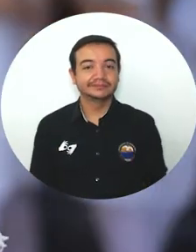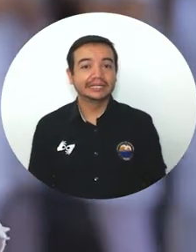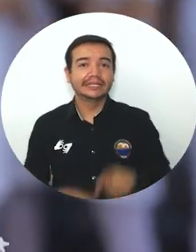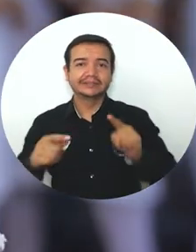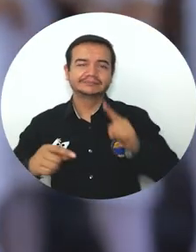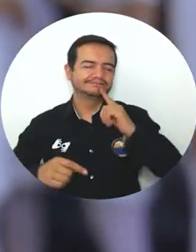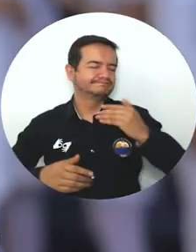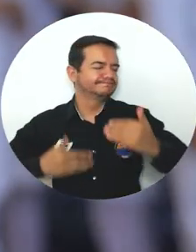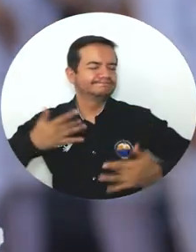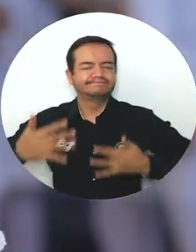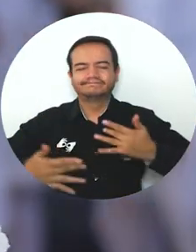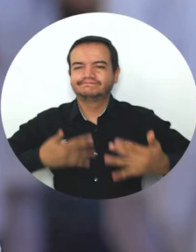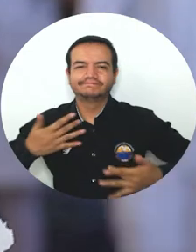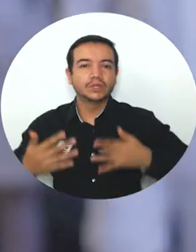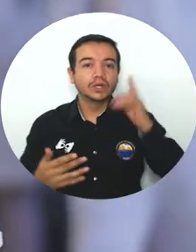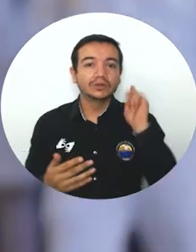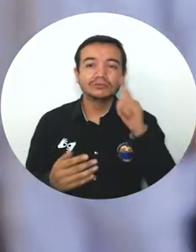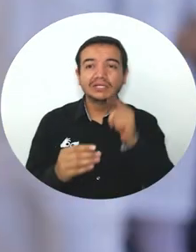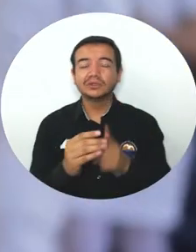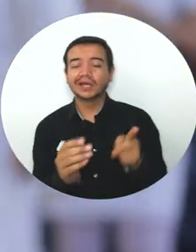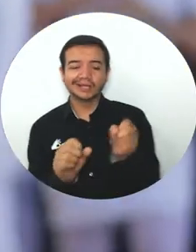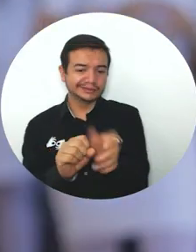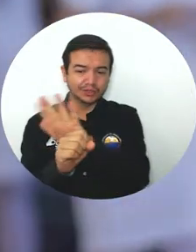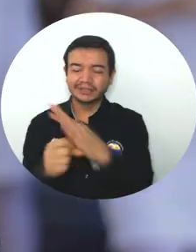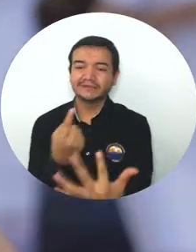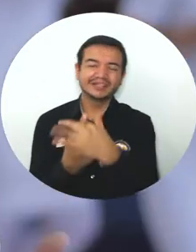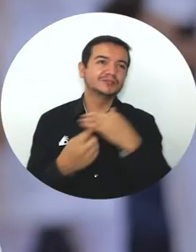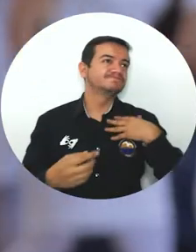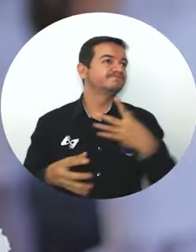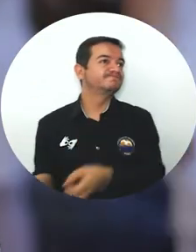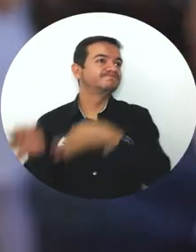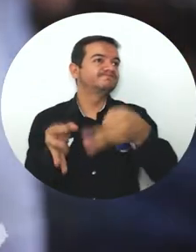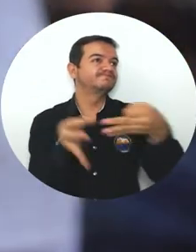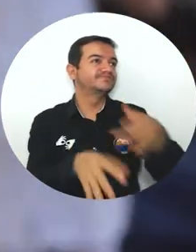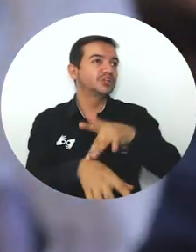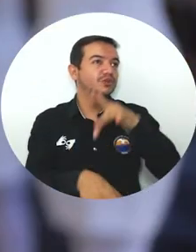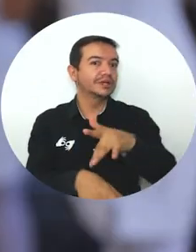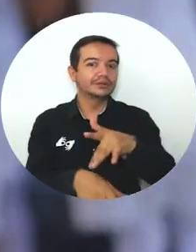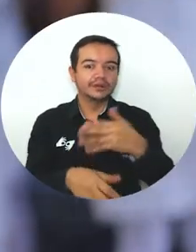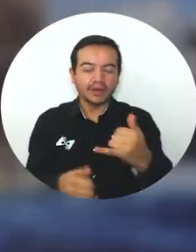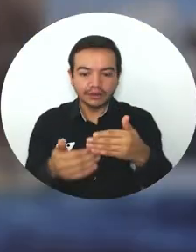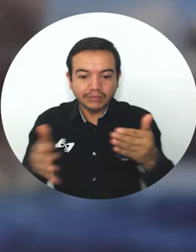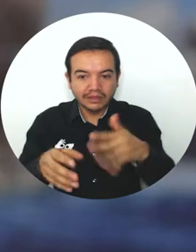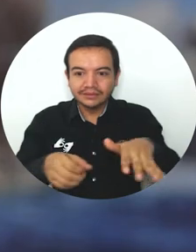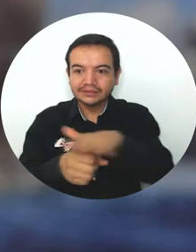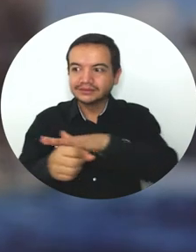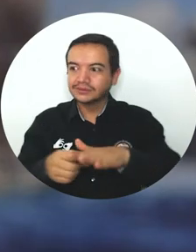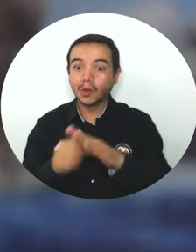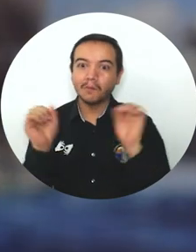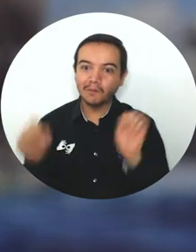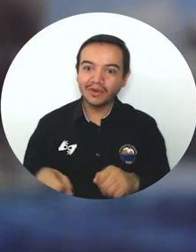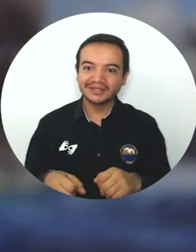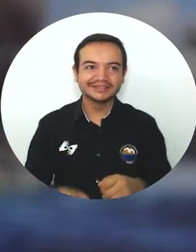realmente lo veía lejos después del COVID, pero pues gracias a Dios se brindaron los espacios con los respectivos protocolos. Sentí que iba